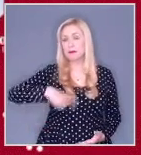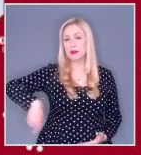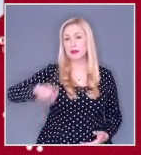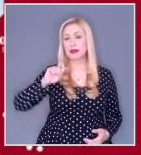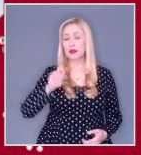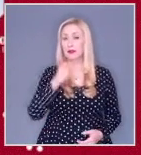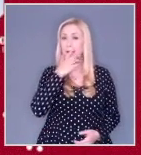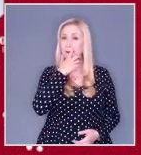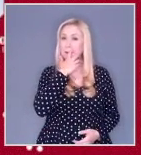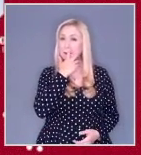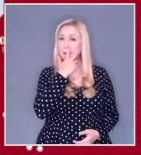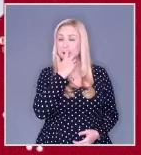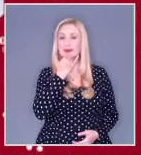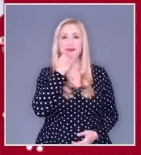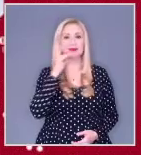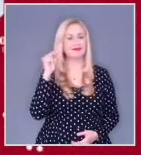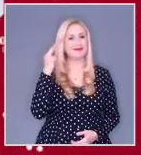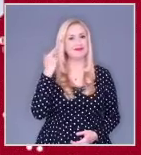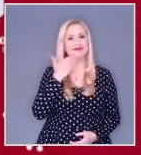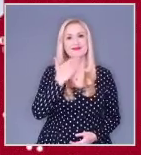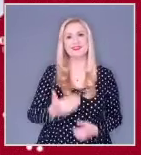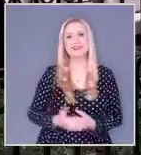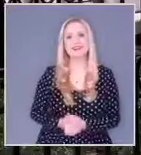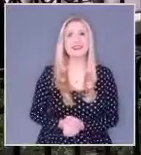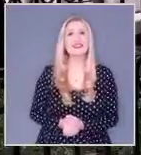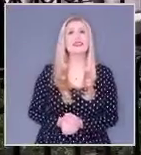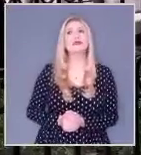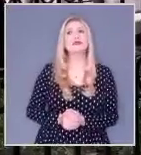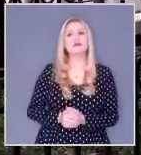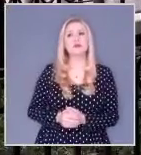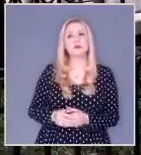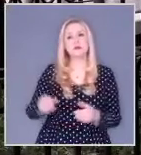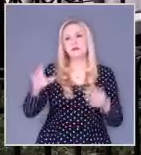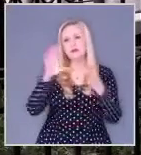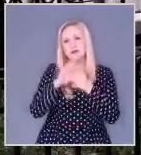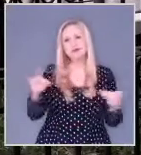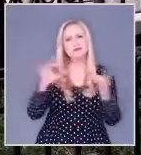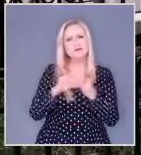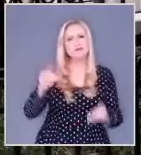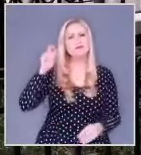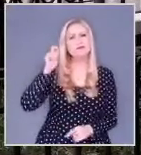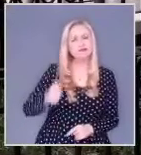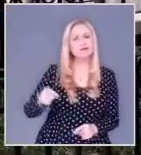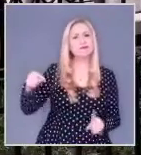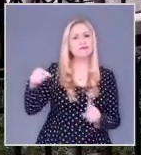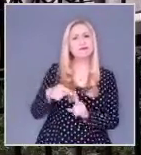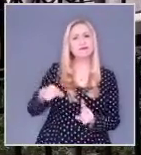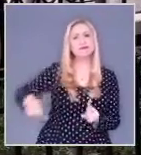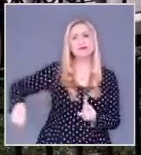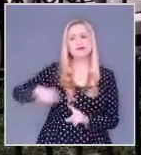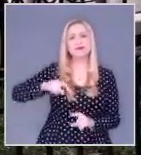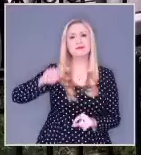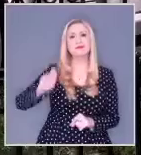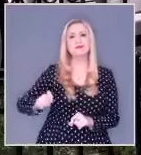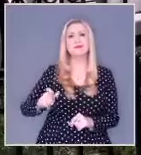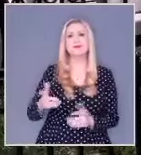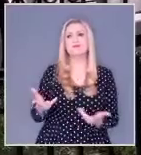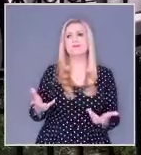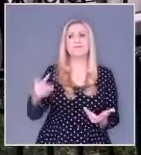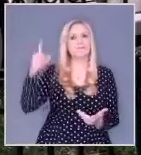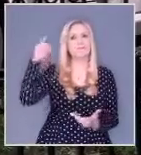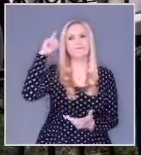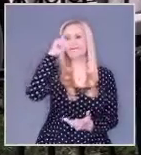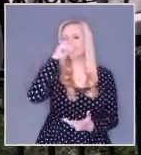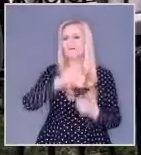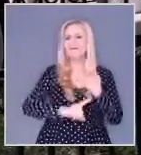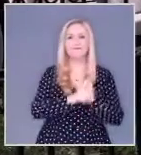Común, detallaron que, aunado a la anterior, la política de seguridad del país no cuenta con el presupuesto necesario para generar